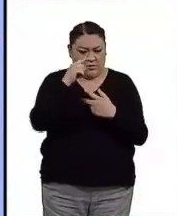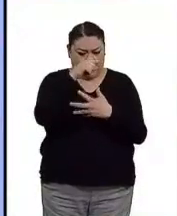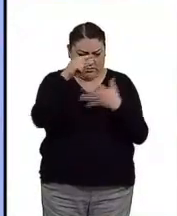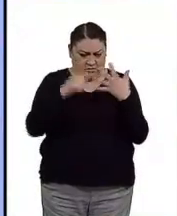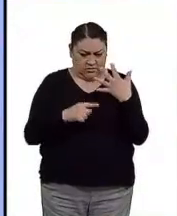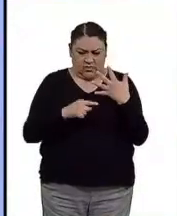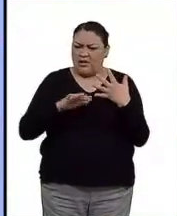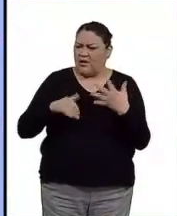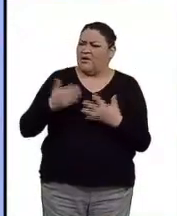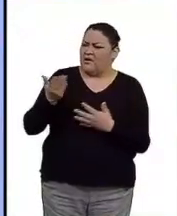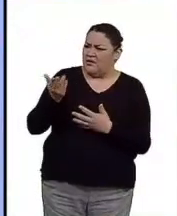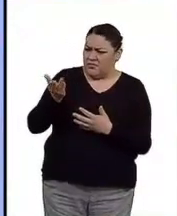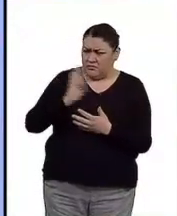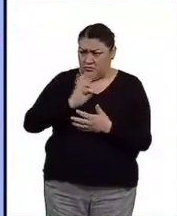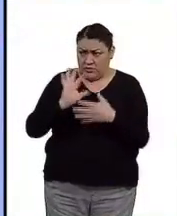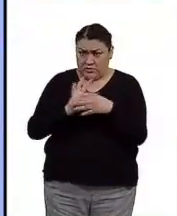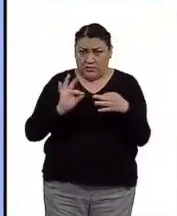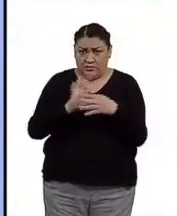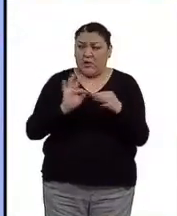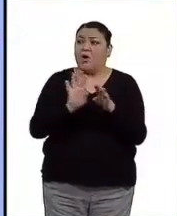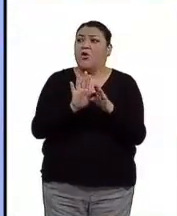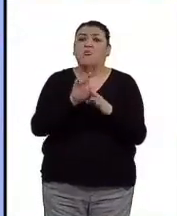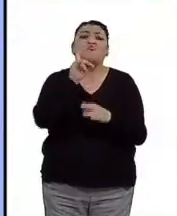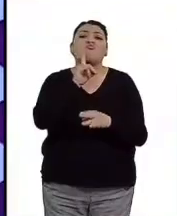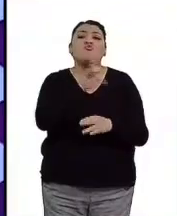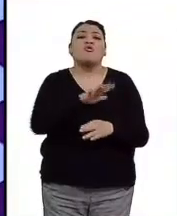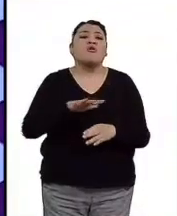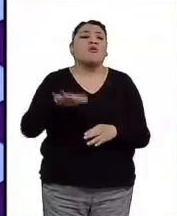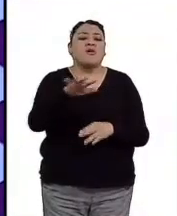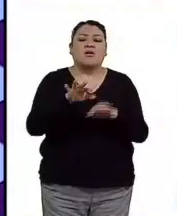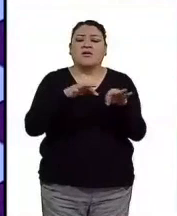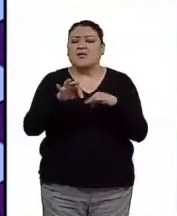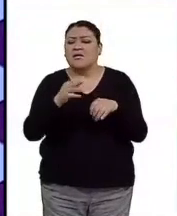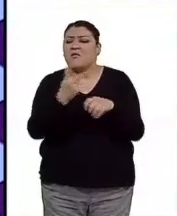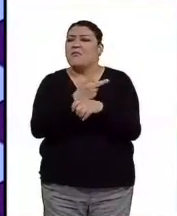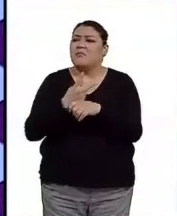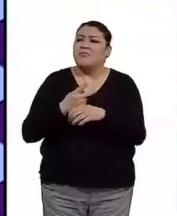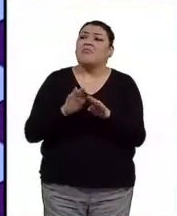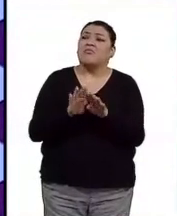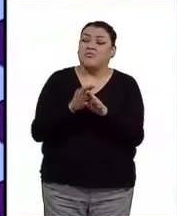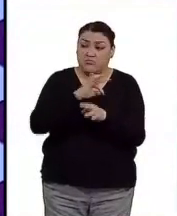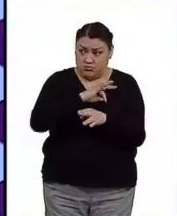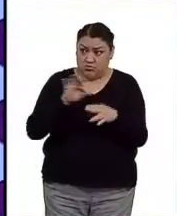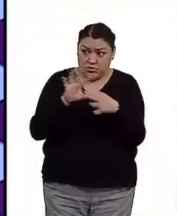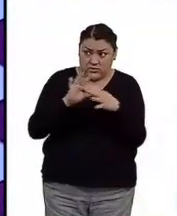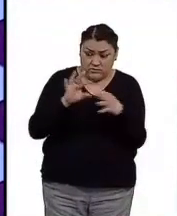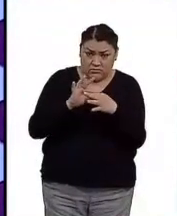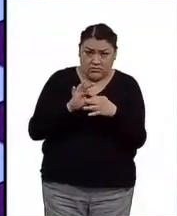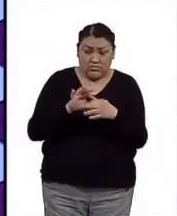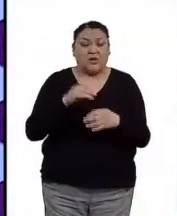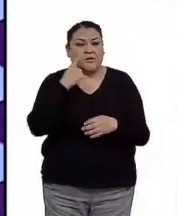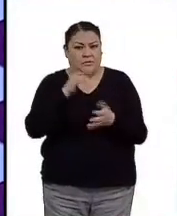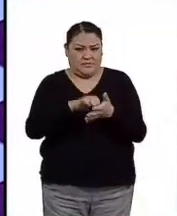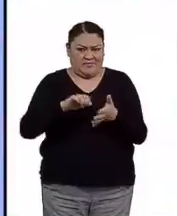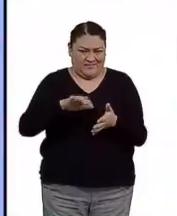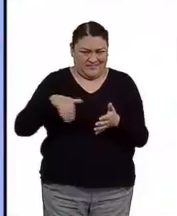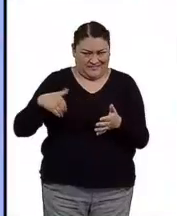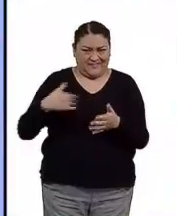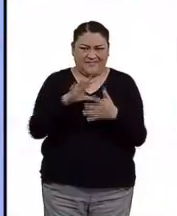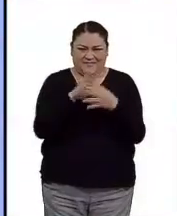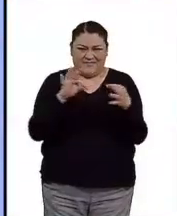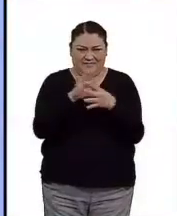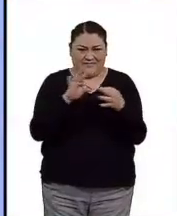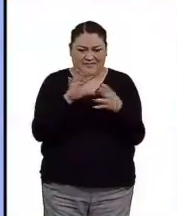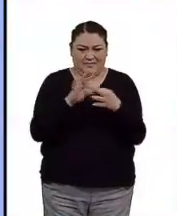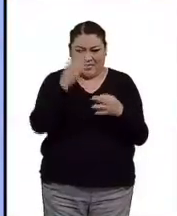podrías platicar un poco de cómo es el panorama de las mujeres en el ámbito laboral y cómo esto va ligado? Porque justo nos dejaste entrever ahorita